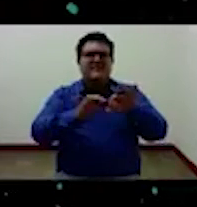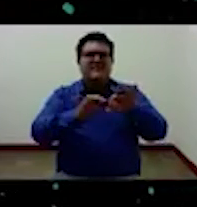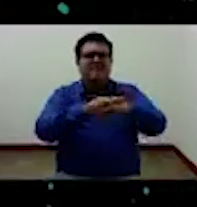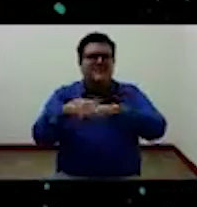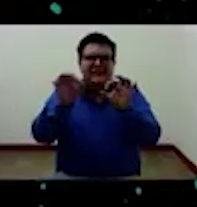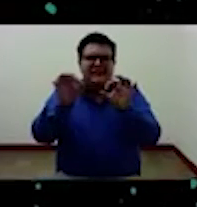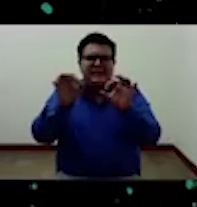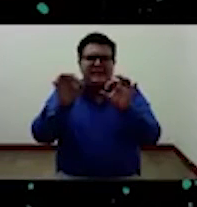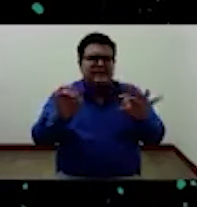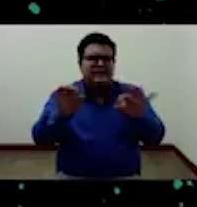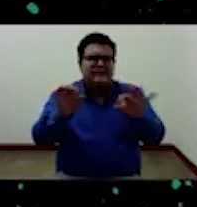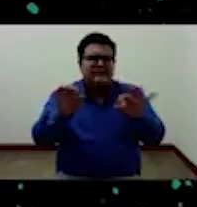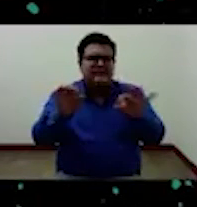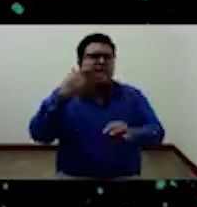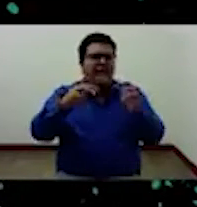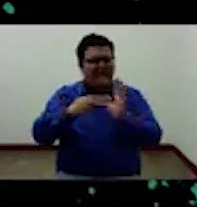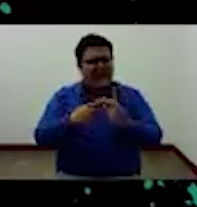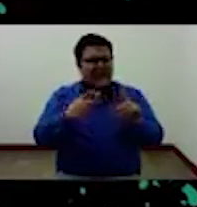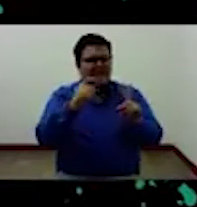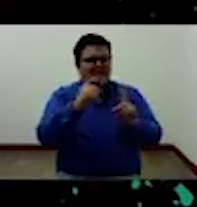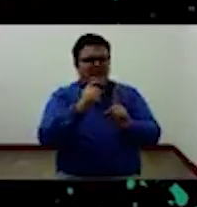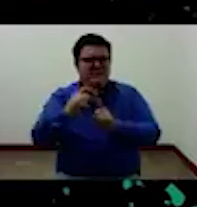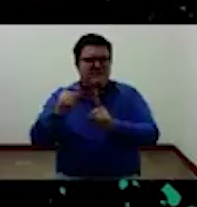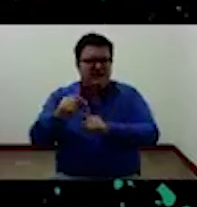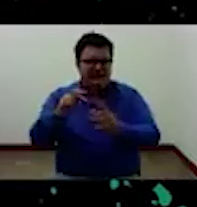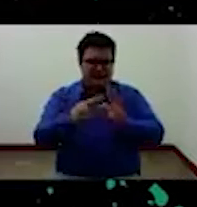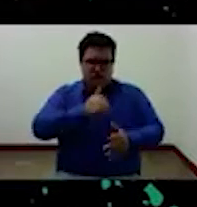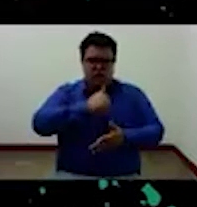precisiones y definir una postura personal.